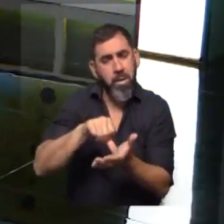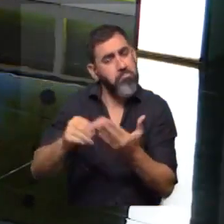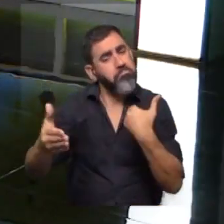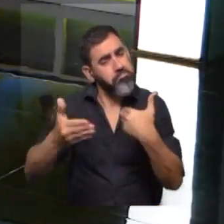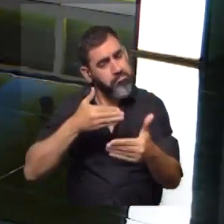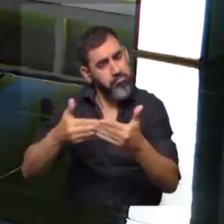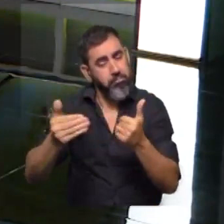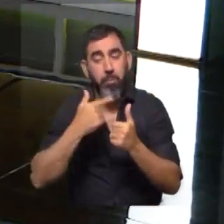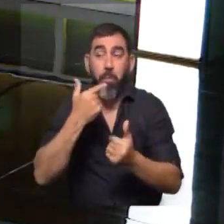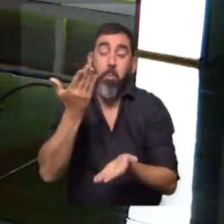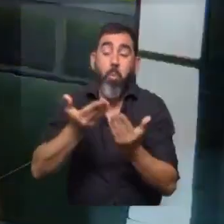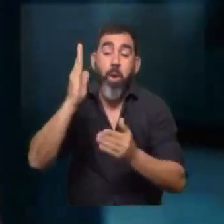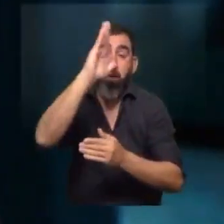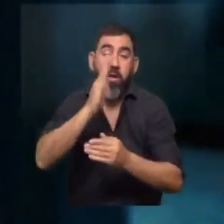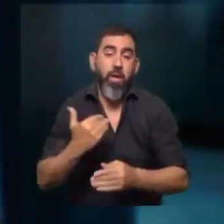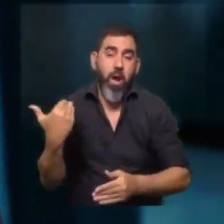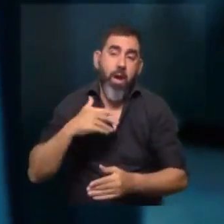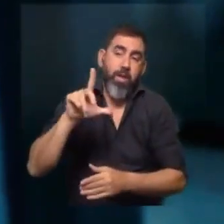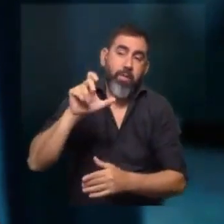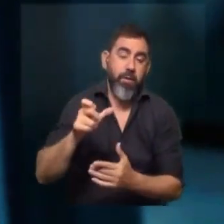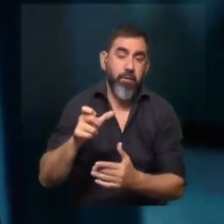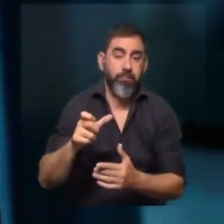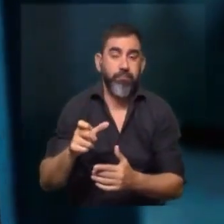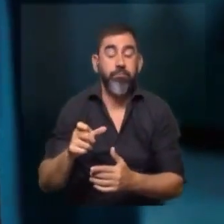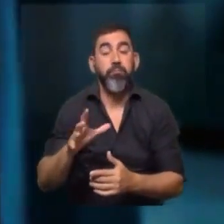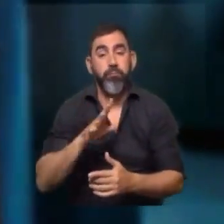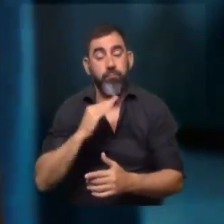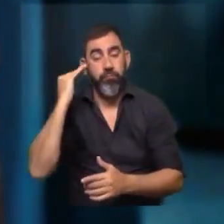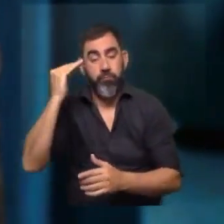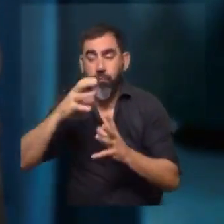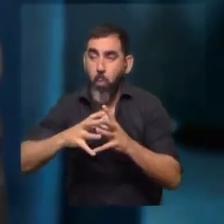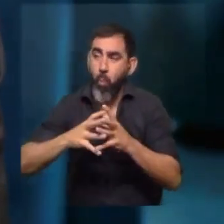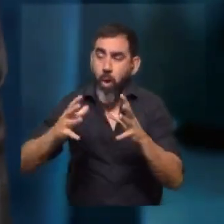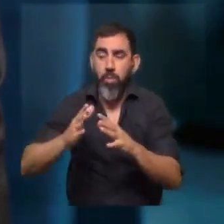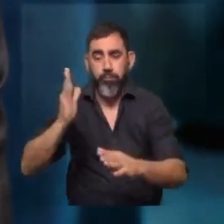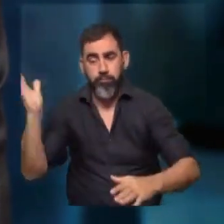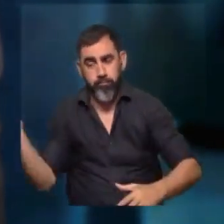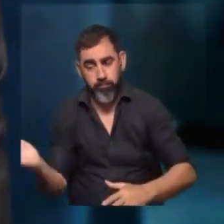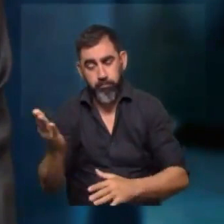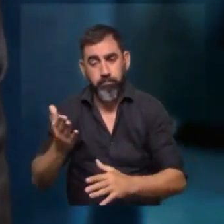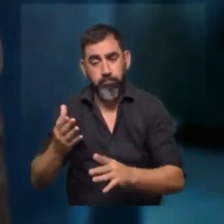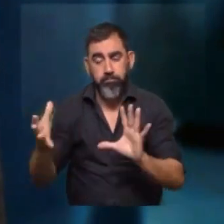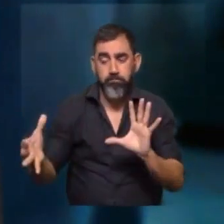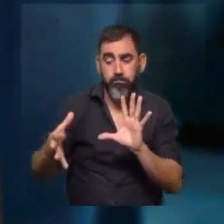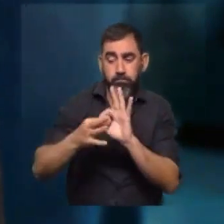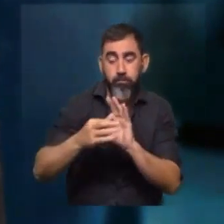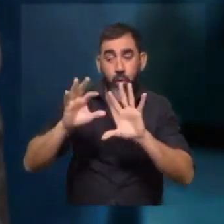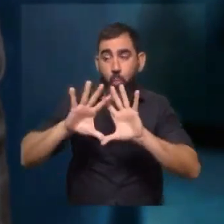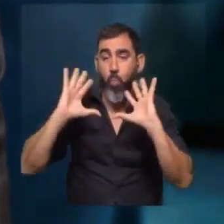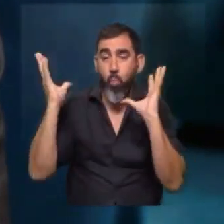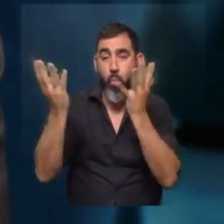a, no sé, Brasil o Argentina, por ejemplo. Tiene una comunidad académica que es grande, que produce, que está bien conectada con el resto del mundo,